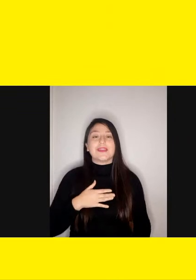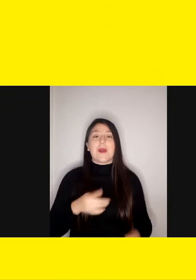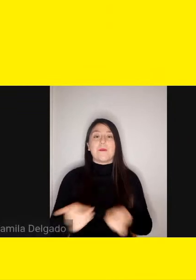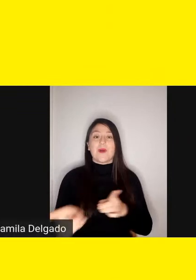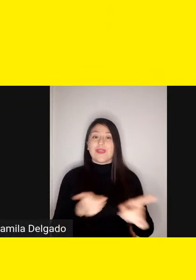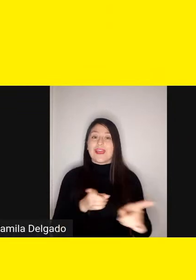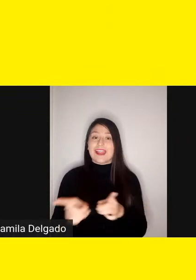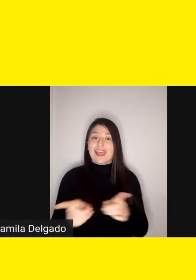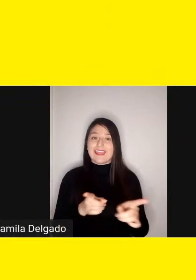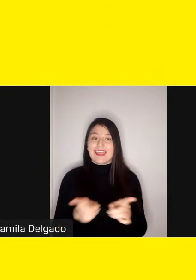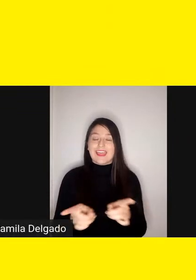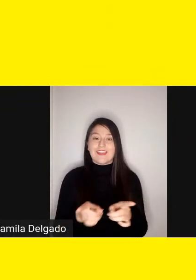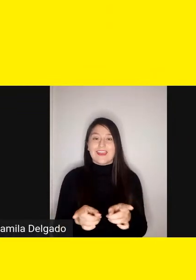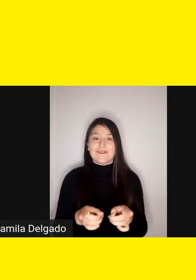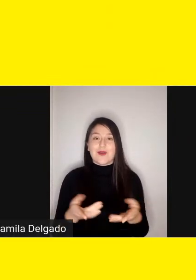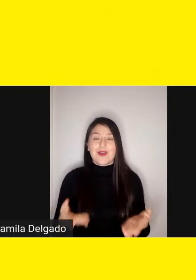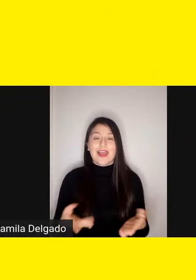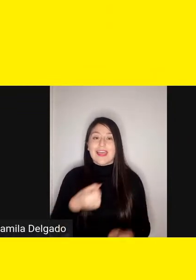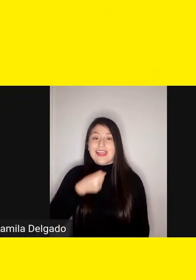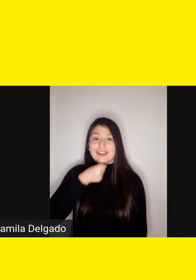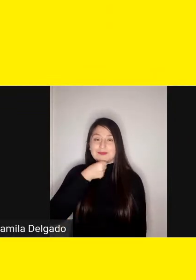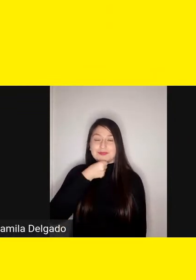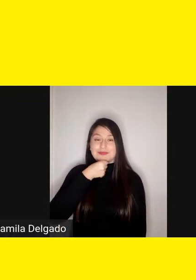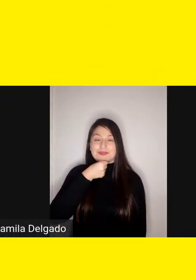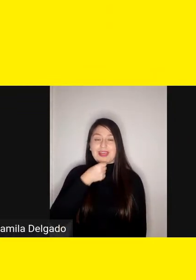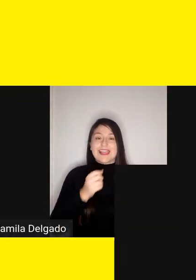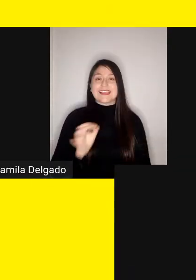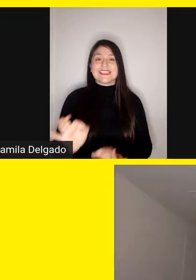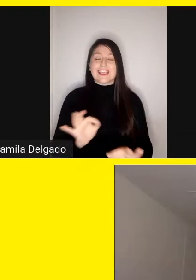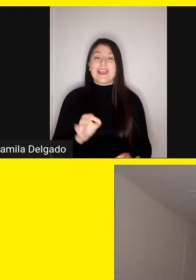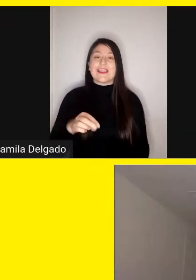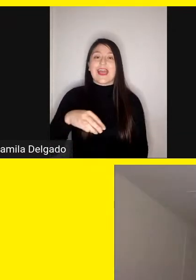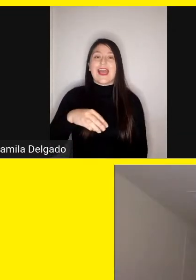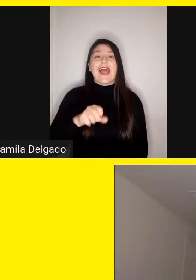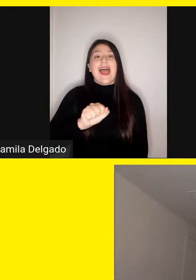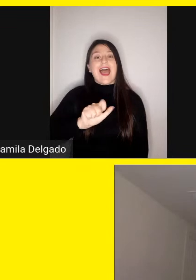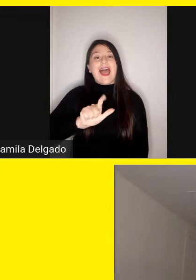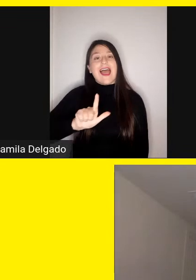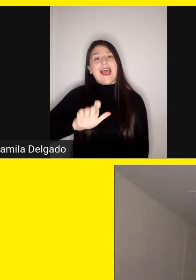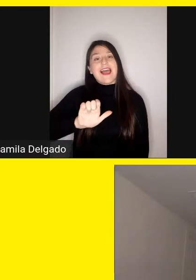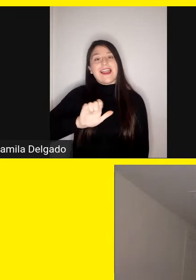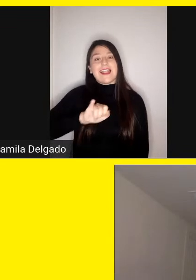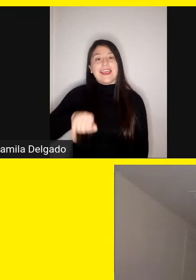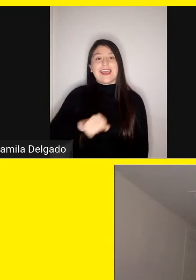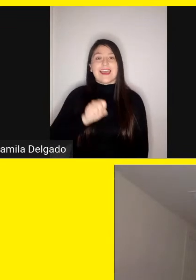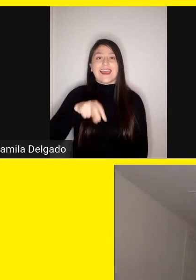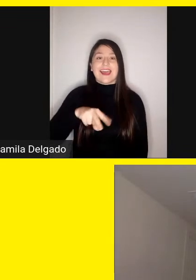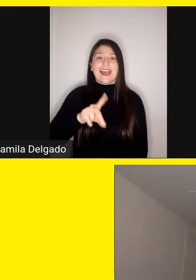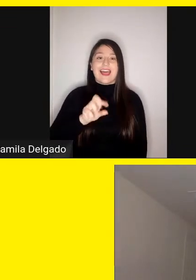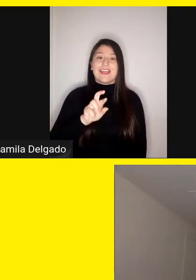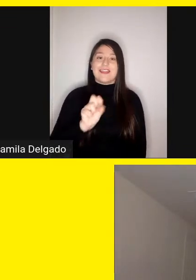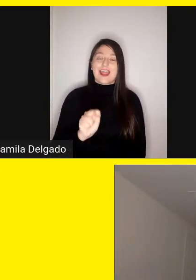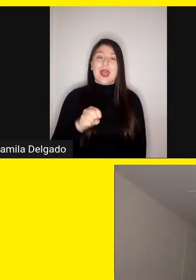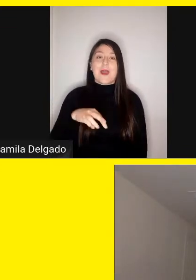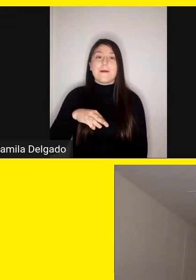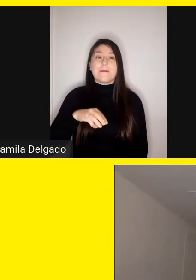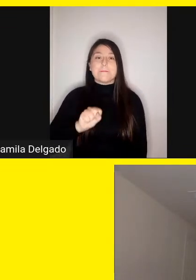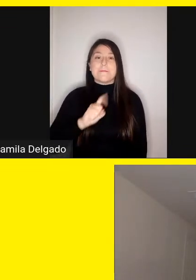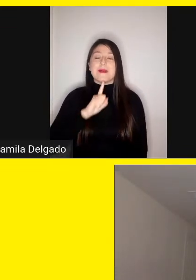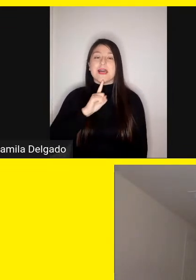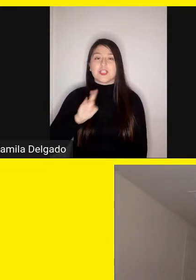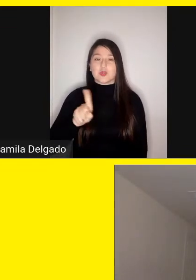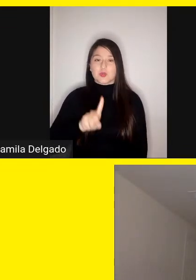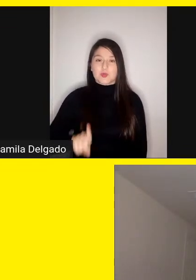la amazona del periodismo, la señorita Alejandra Matus. Hola, mucho gusto. Bienvenida,